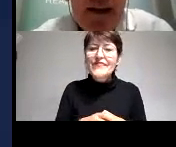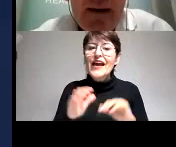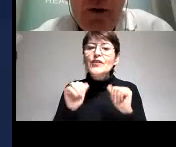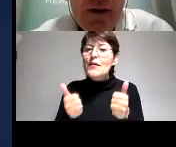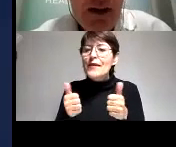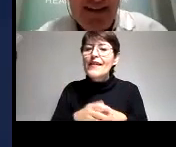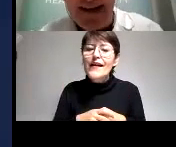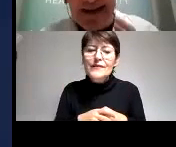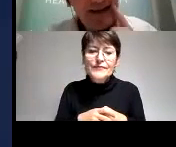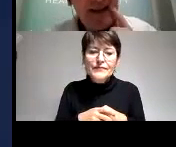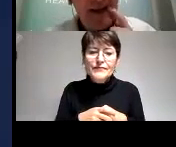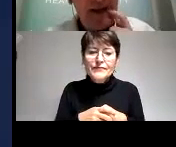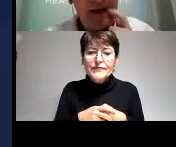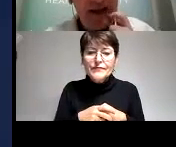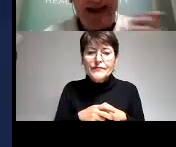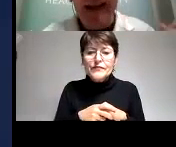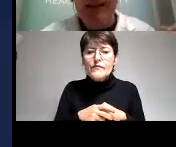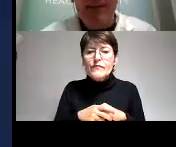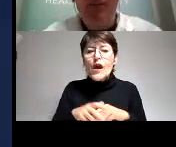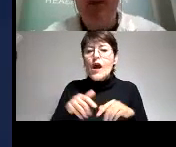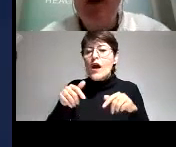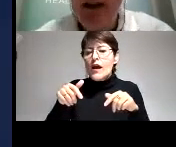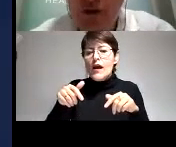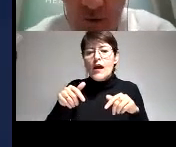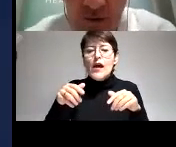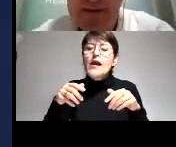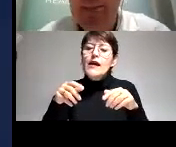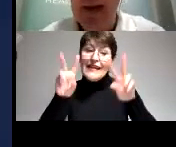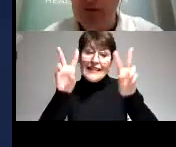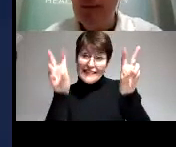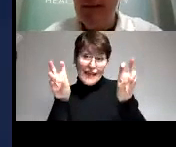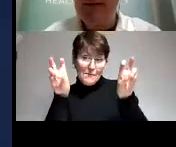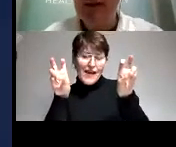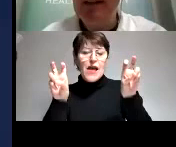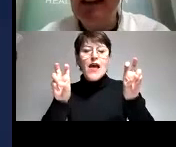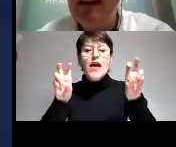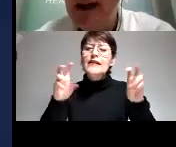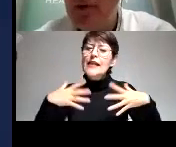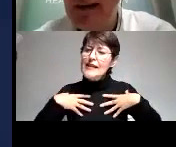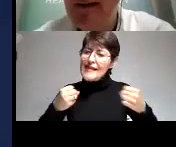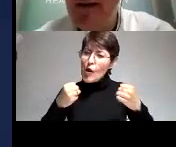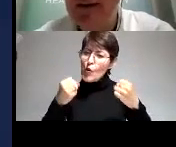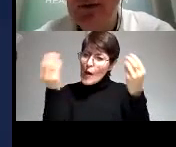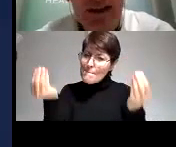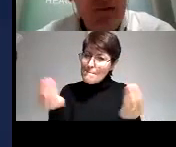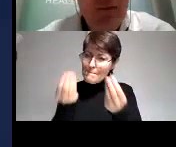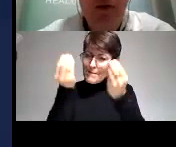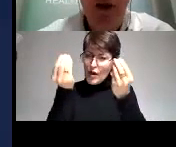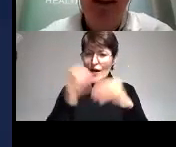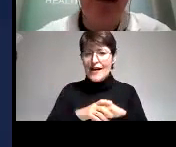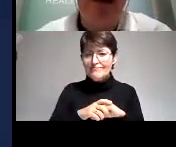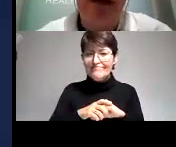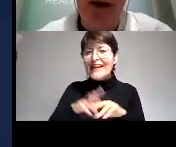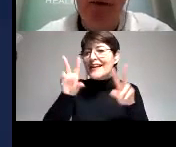comenzar hoy una charla que genéricamente hemos llamado Mejora tu salud, algunos pilares fundamentales para aportar salud a tu vida. Es un poco lo